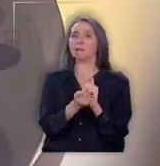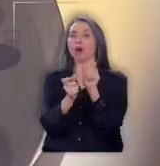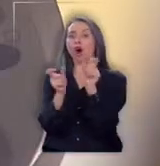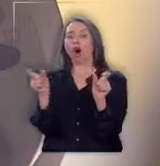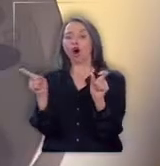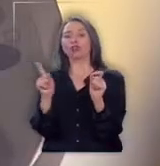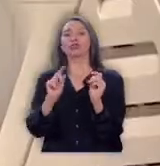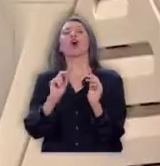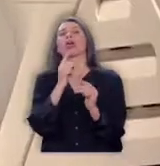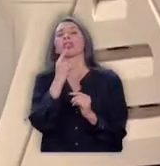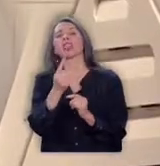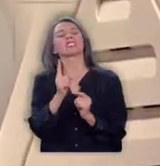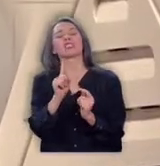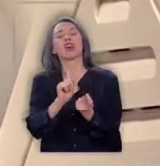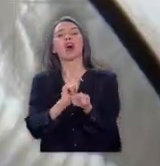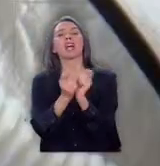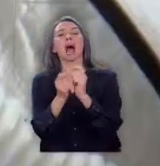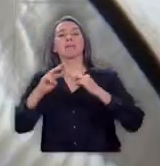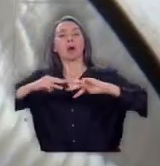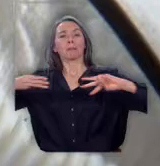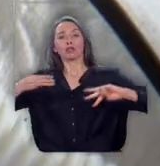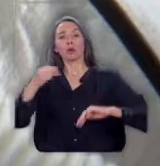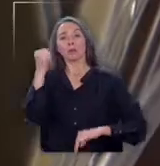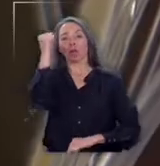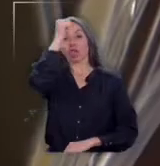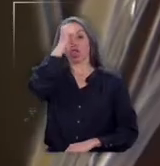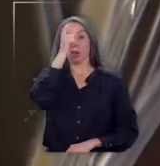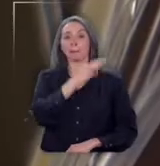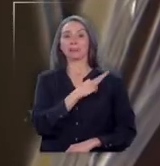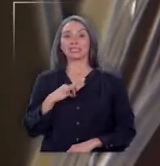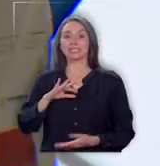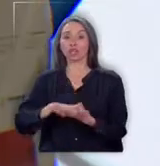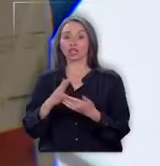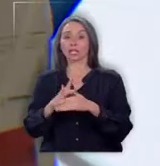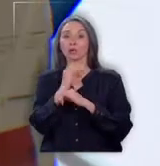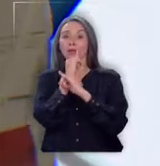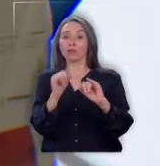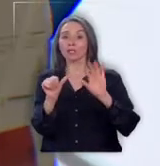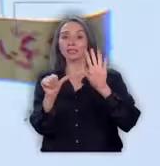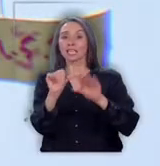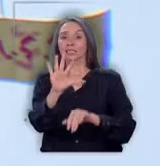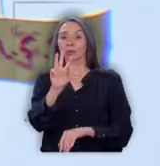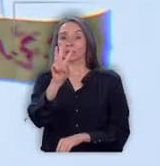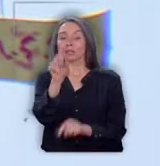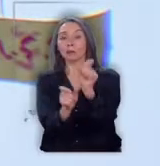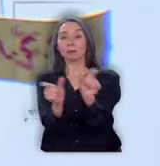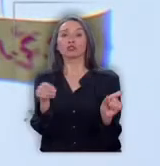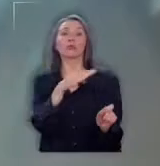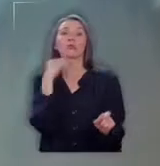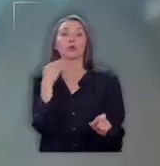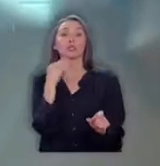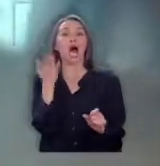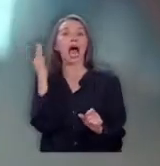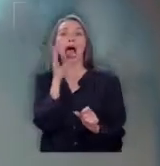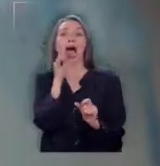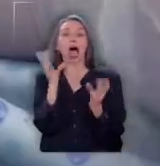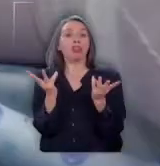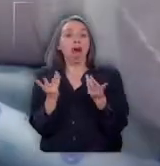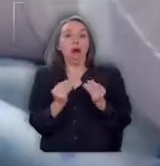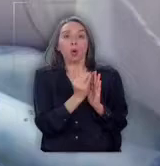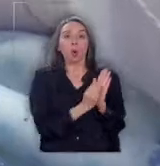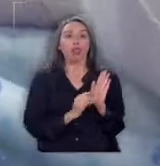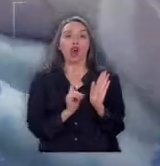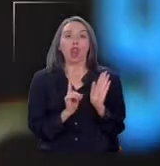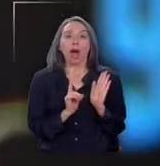corrección metodológica este domingo el Ministerio de salud informó 653 muertes no contabilizadas y